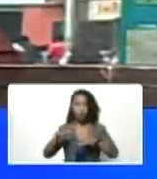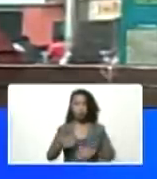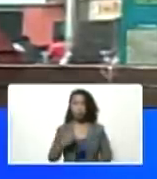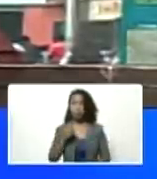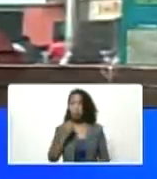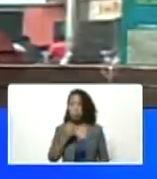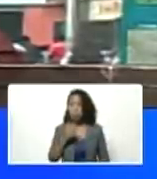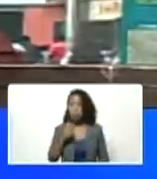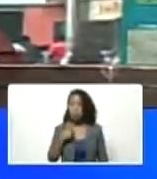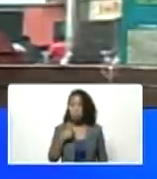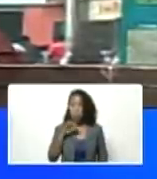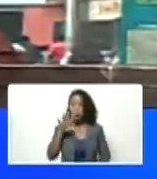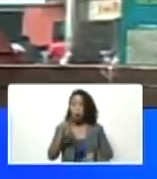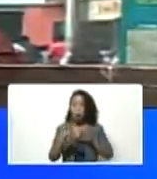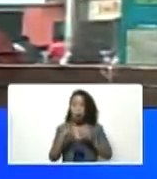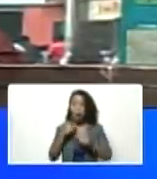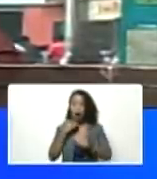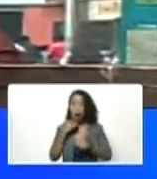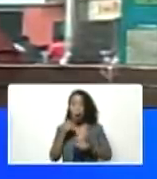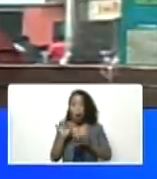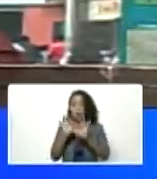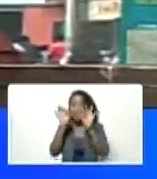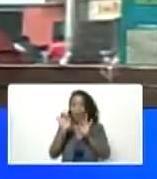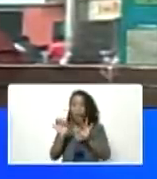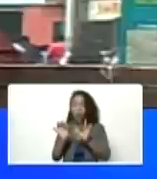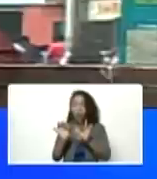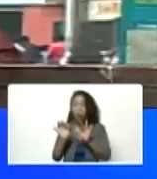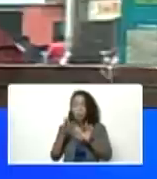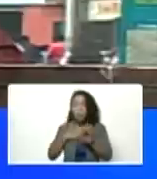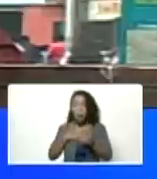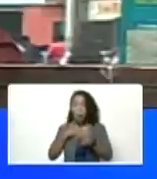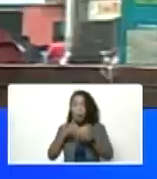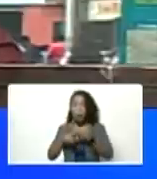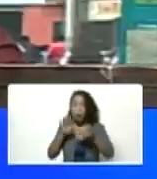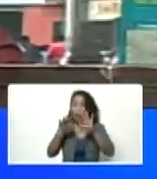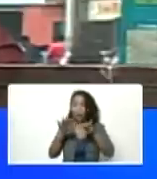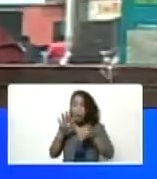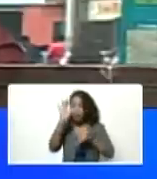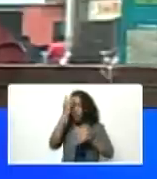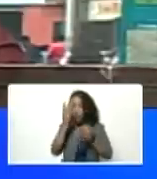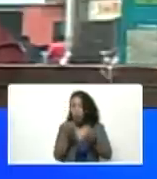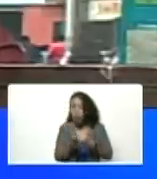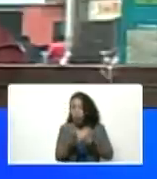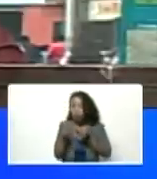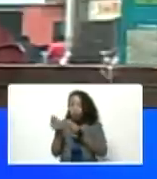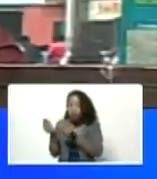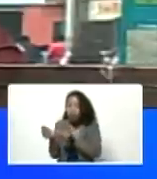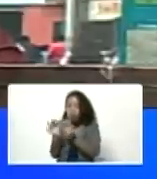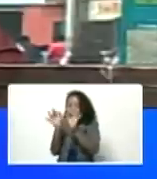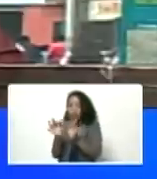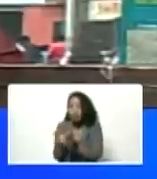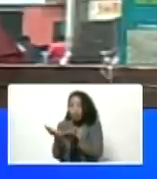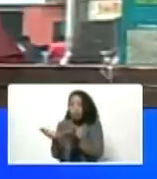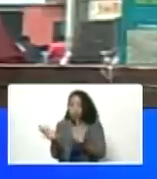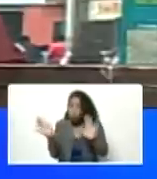yo voy a comprarle algún regalito ahí, facilita, para el 14 de febrero. ¿Ah?